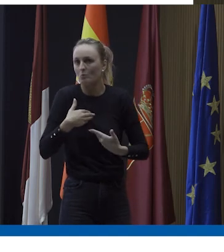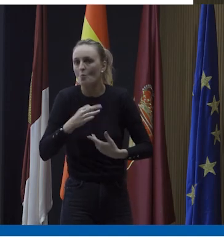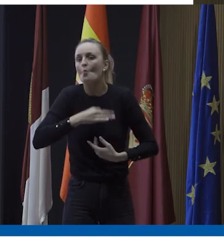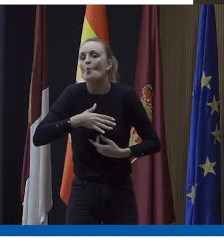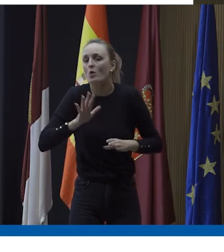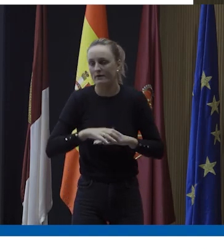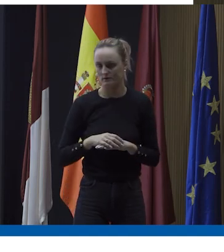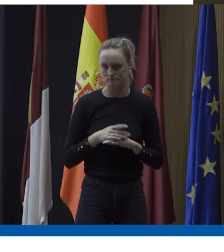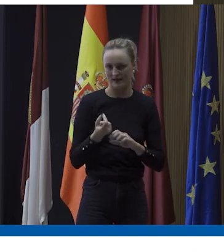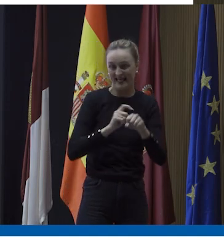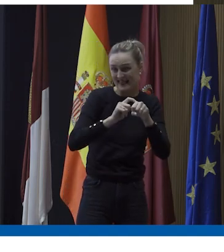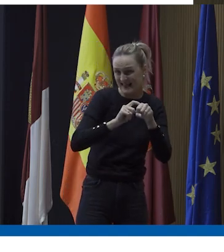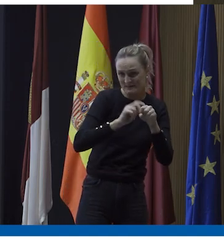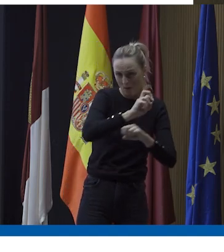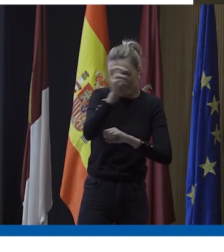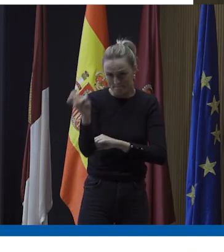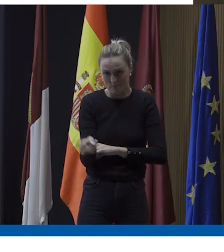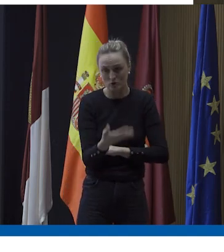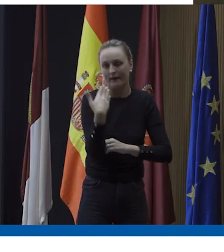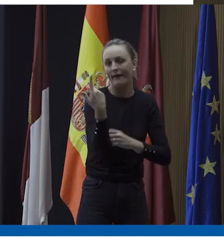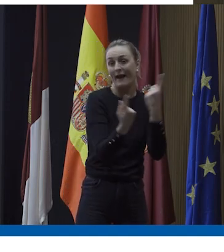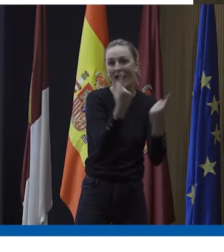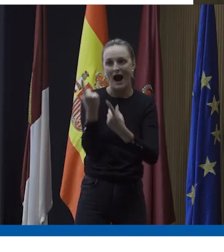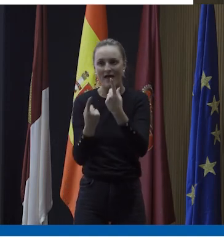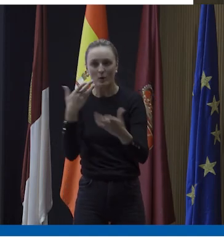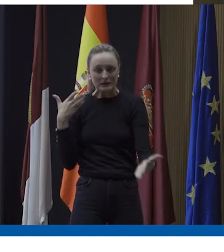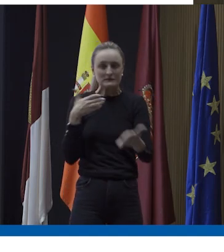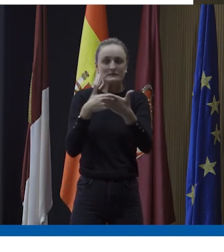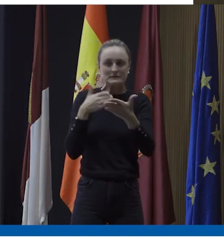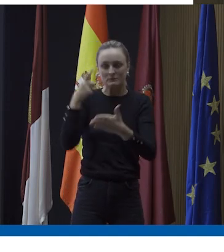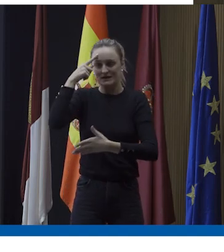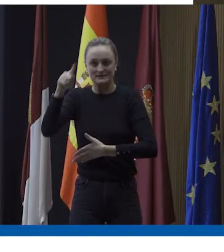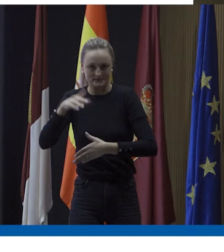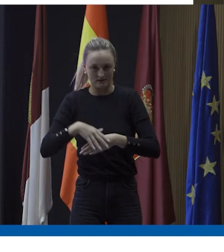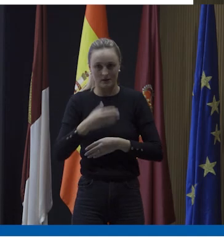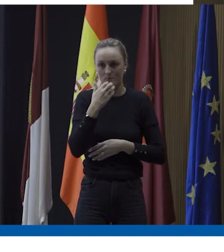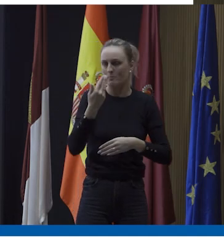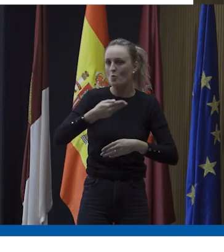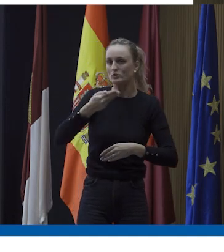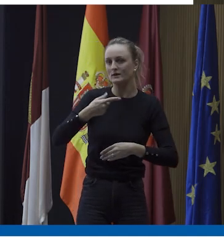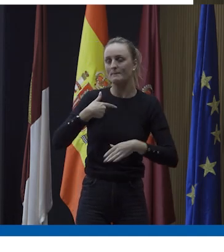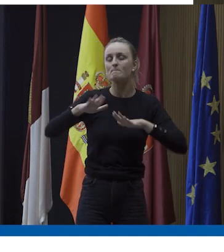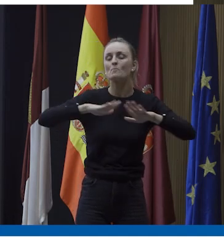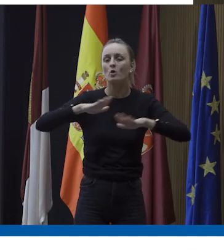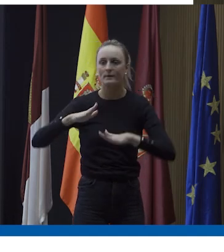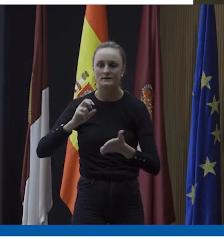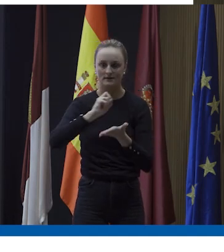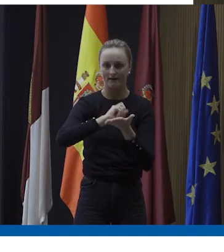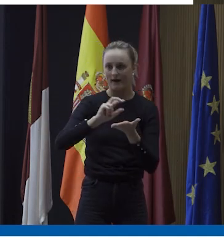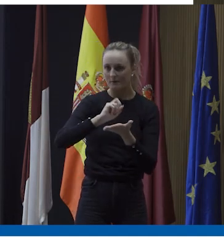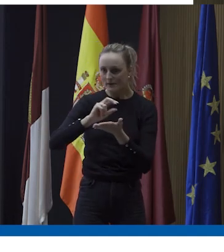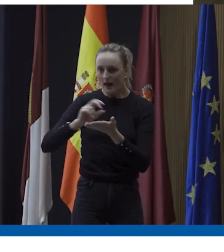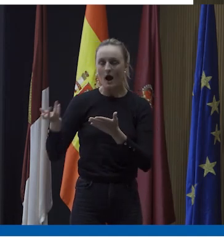muchos tipos de ejercicio y cada uno sabe su límite. Lo importante es moverse, caminar. Puedes tener un huerto y